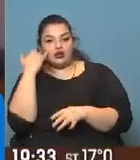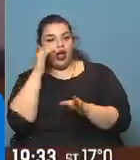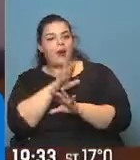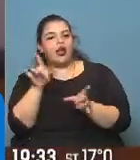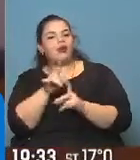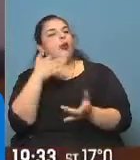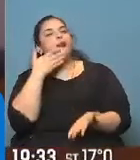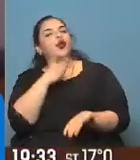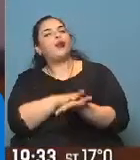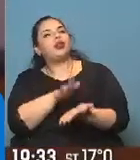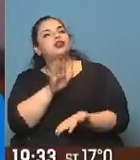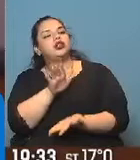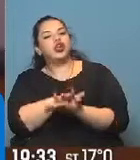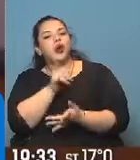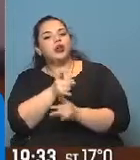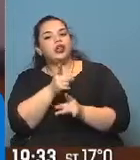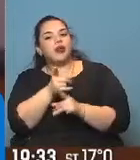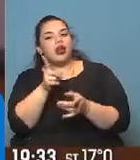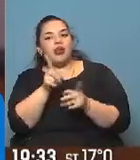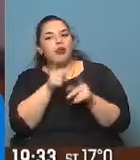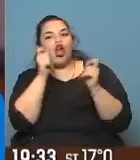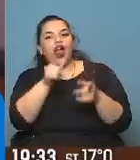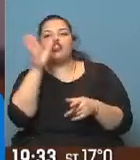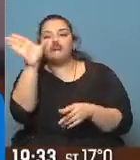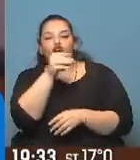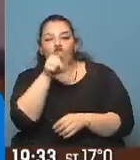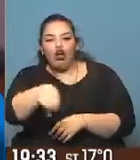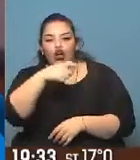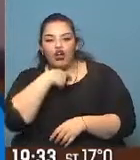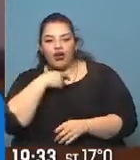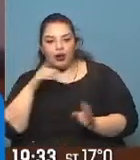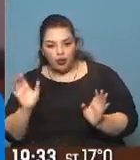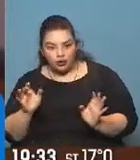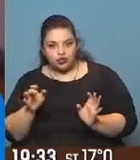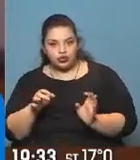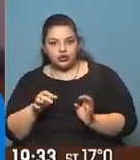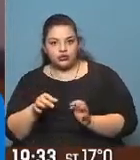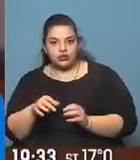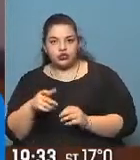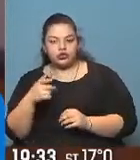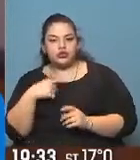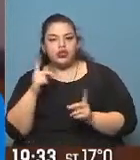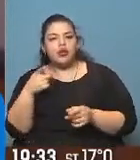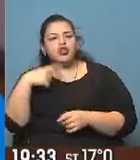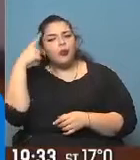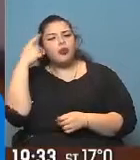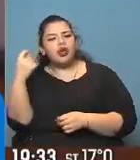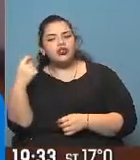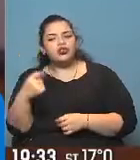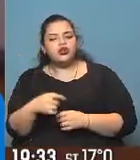promesa que fue siempre para hacer la realidad que todos queremos este y muchas veces yo pienso cuando